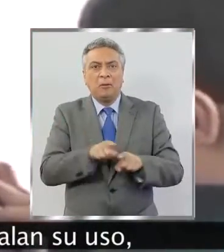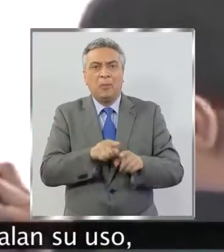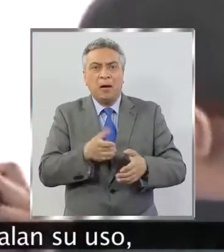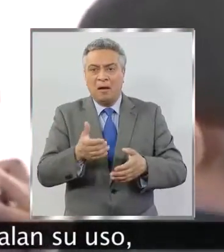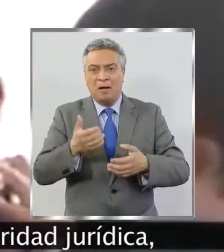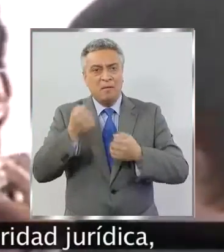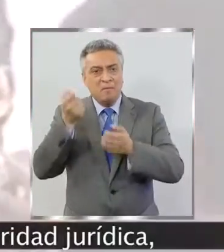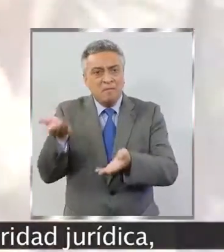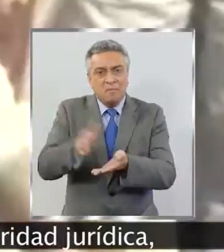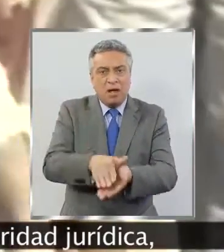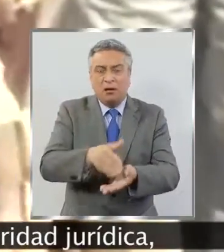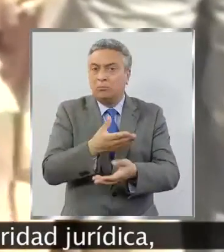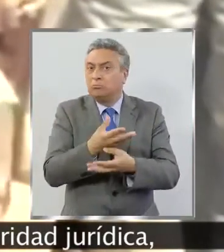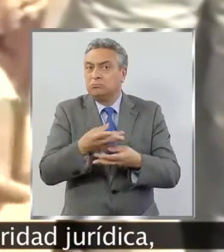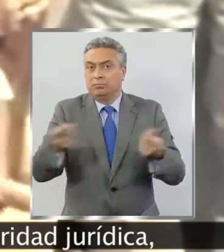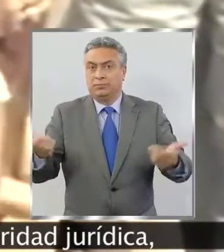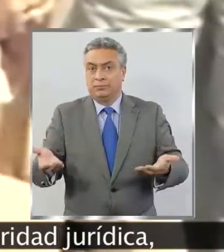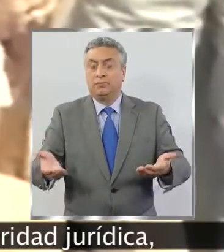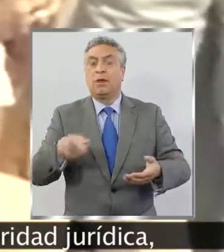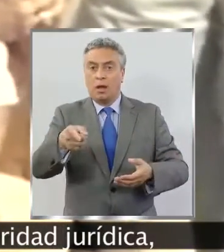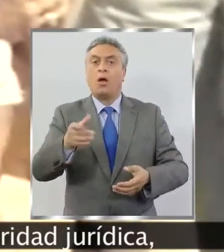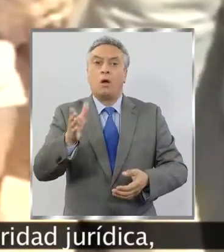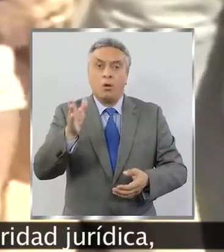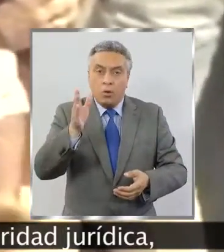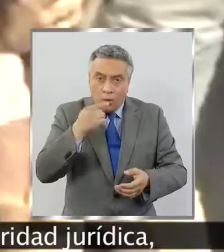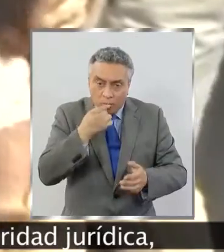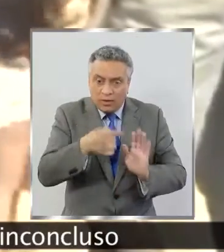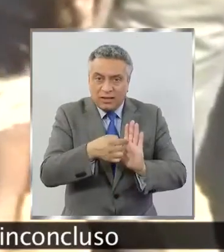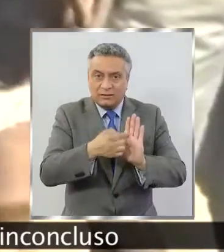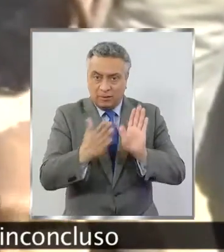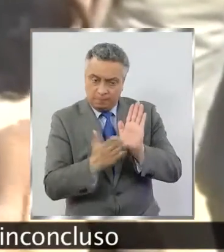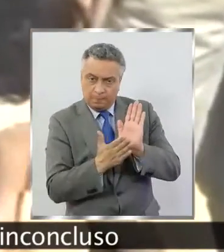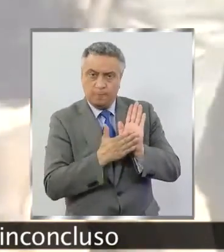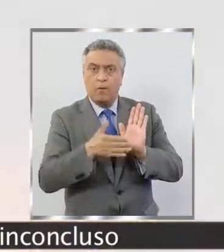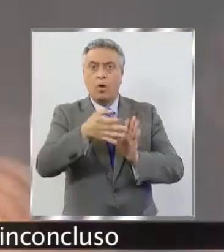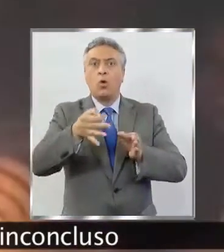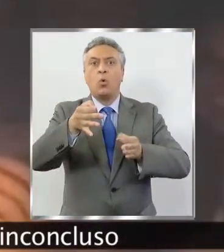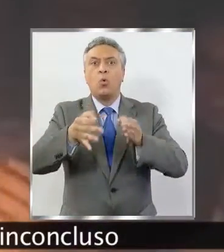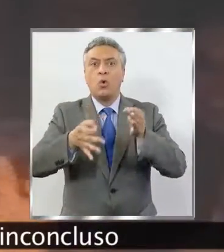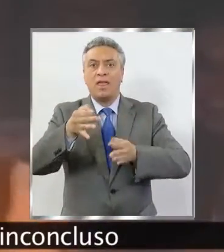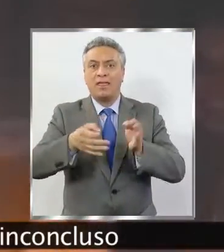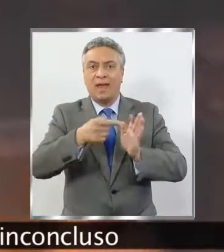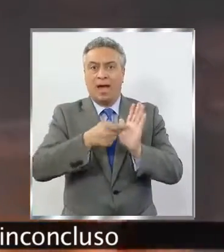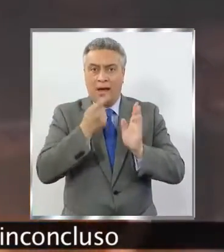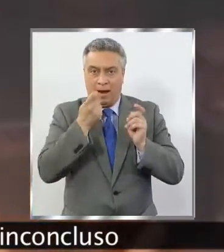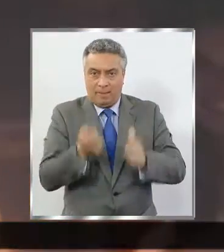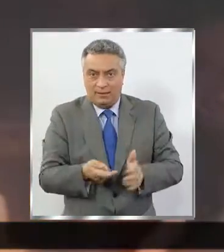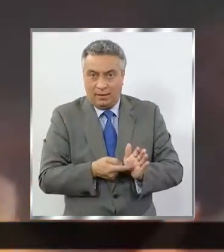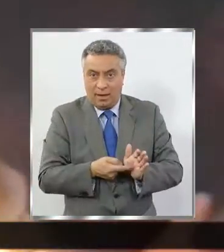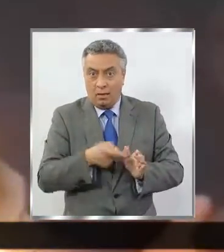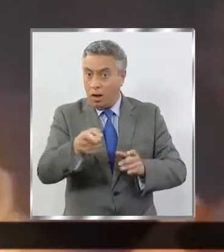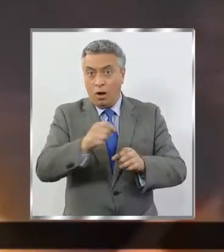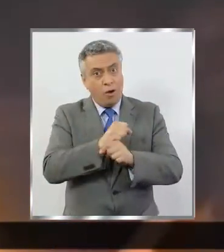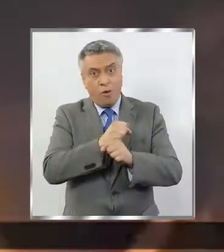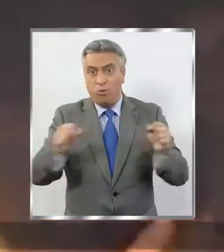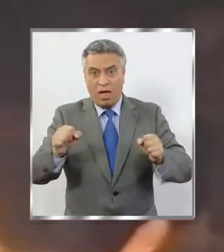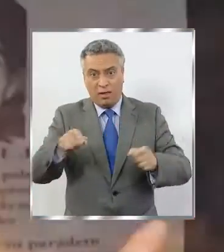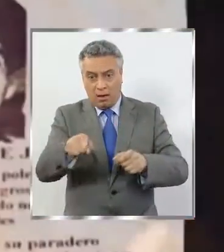su uso, basado en el principio de seguridad jurídica. No es posible dejar un caso inconcluso para